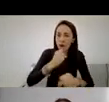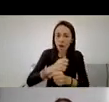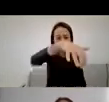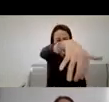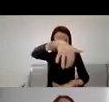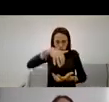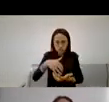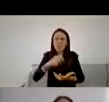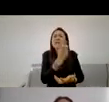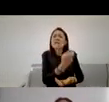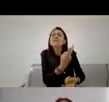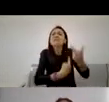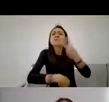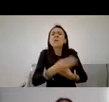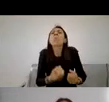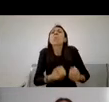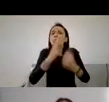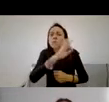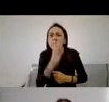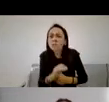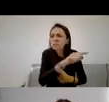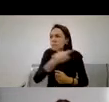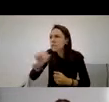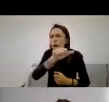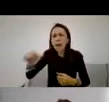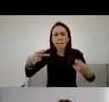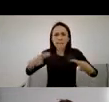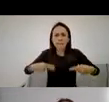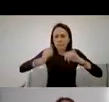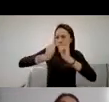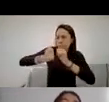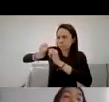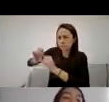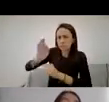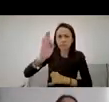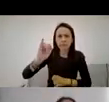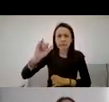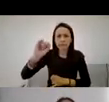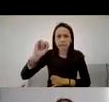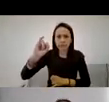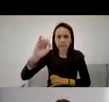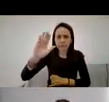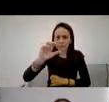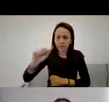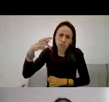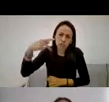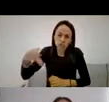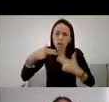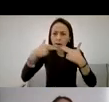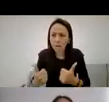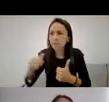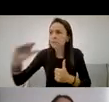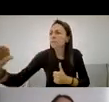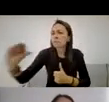por donativos que proviene de personas físicas? Vean aquí, en realidad, cuando